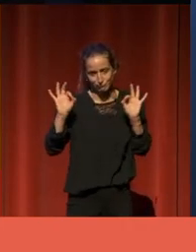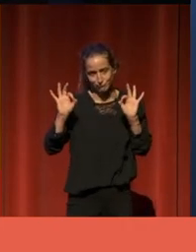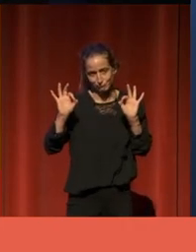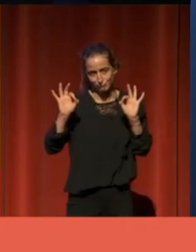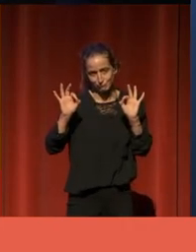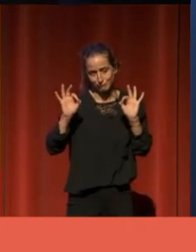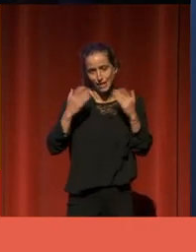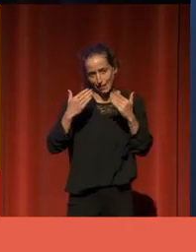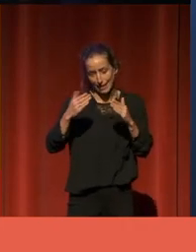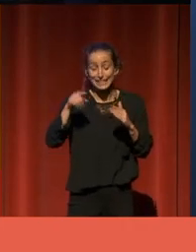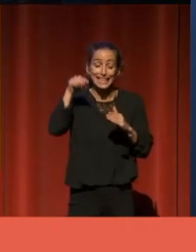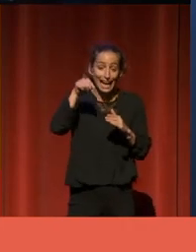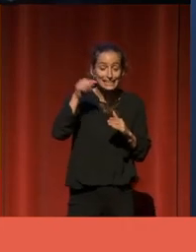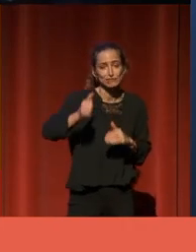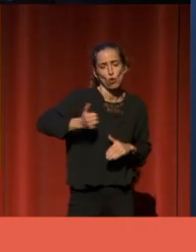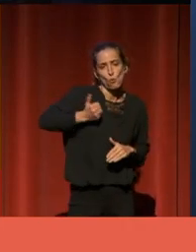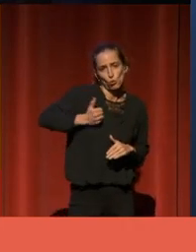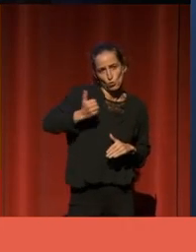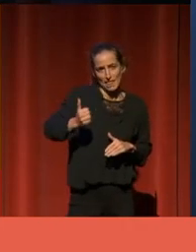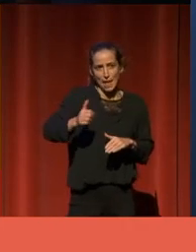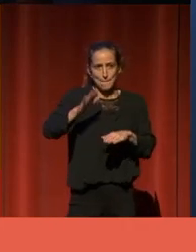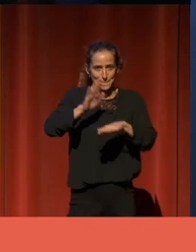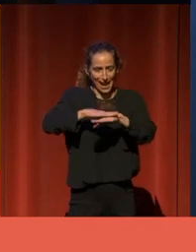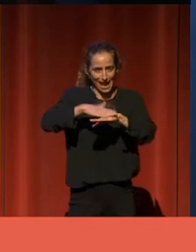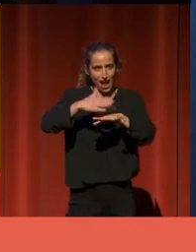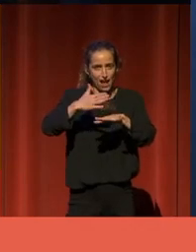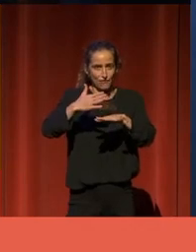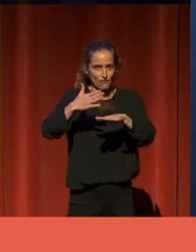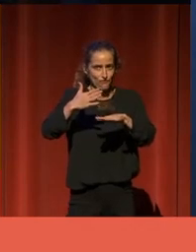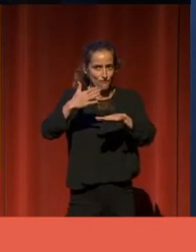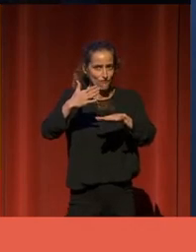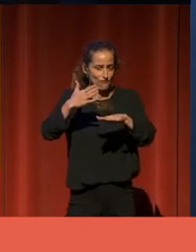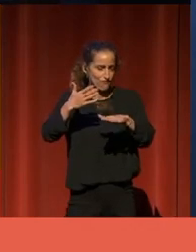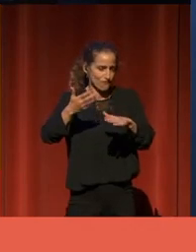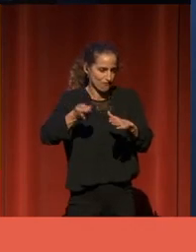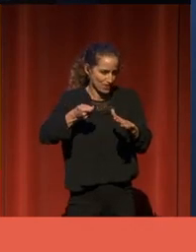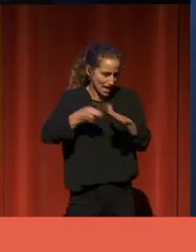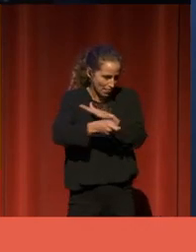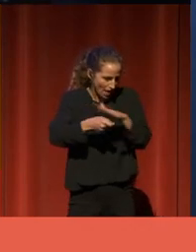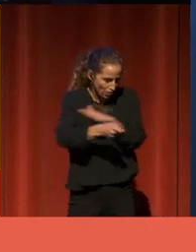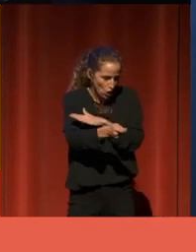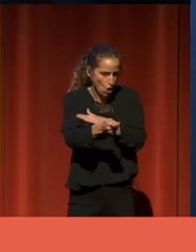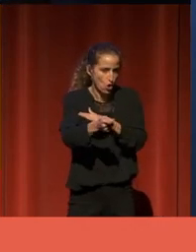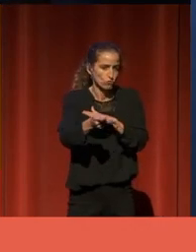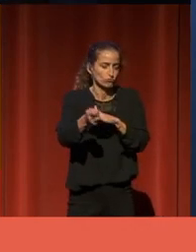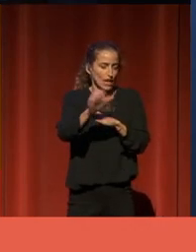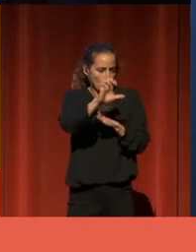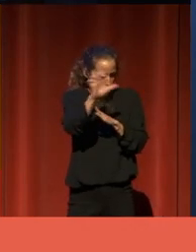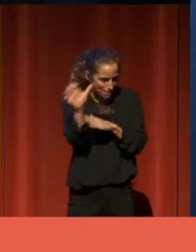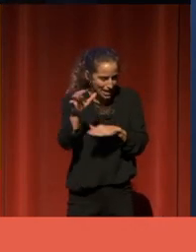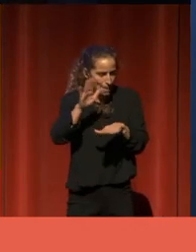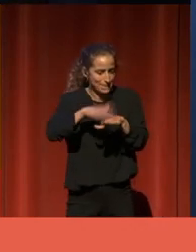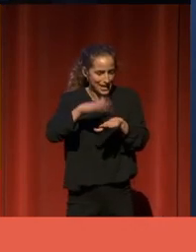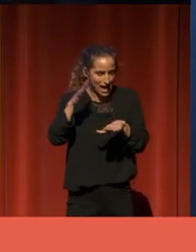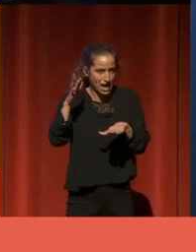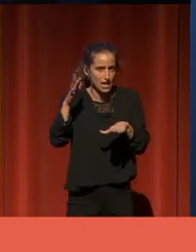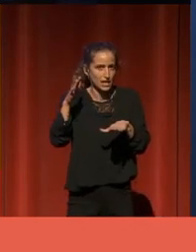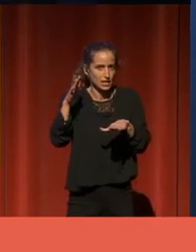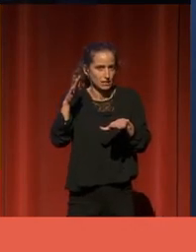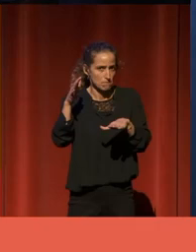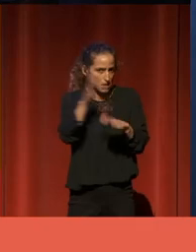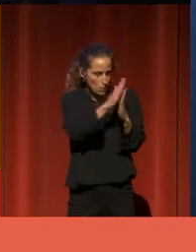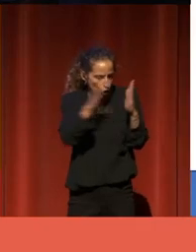oportunidades de financiación europea e para las bibliotecas eh